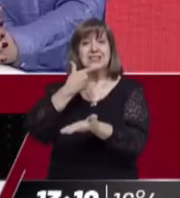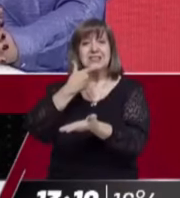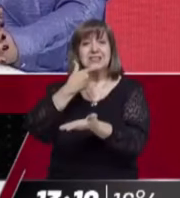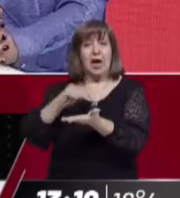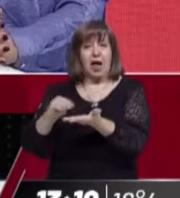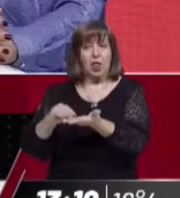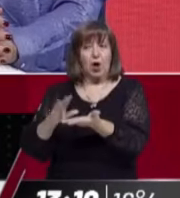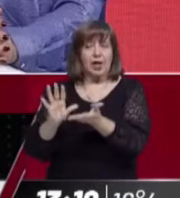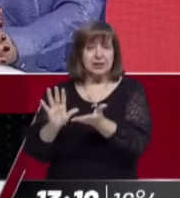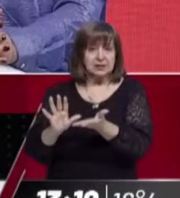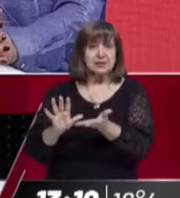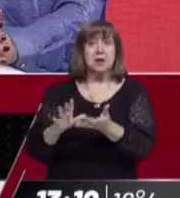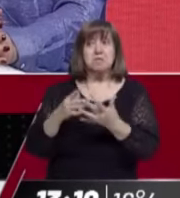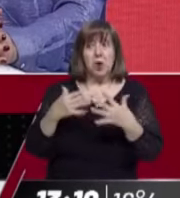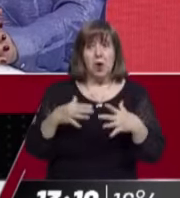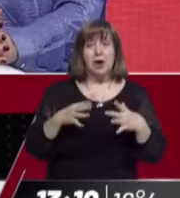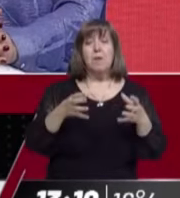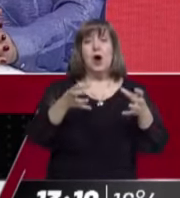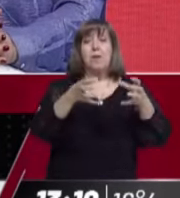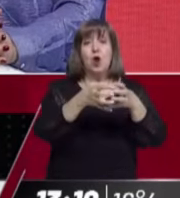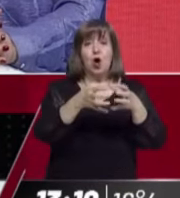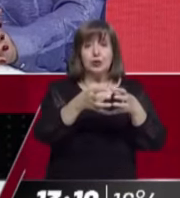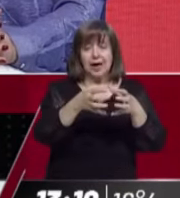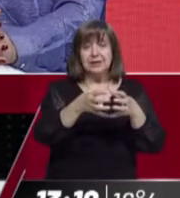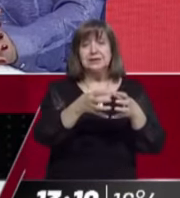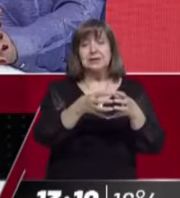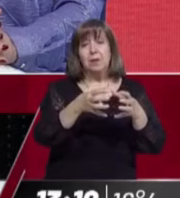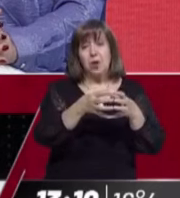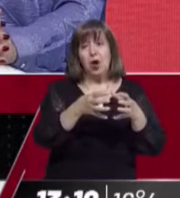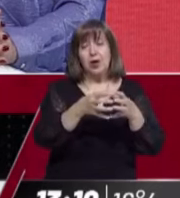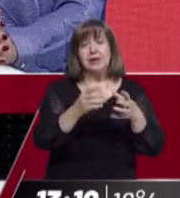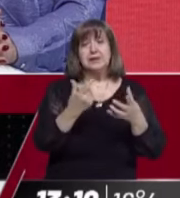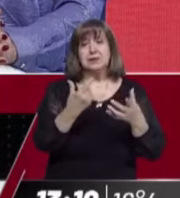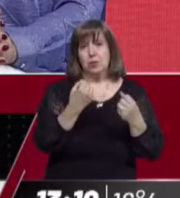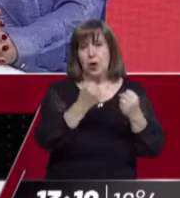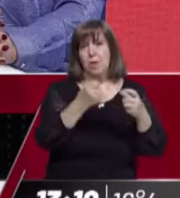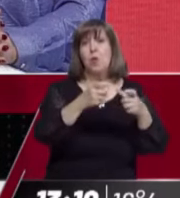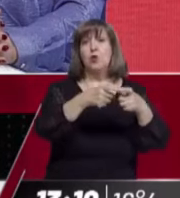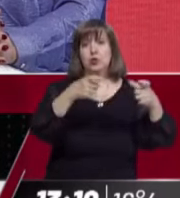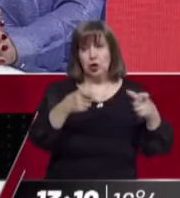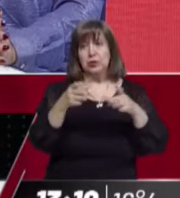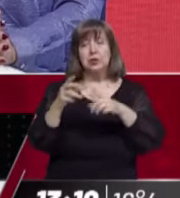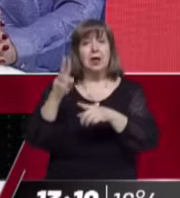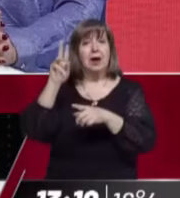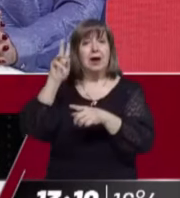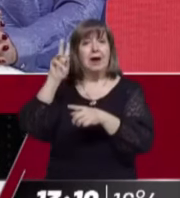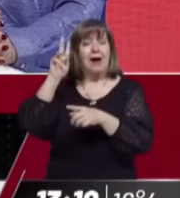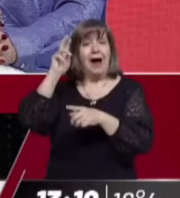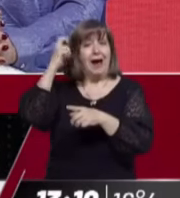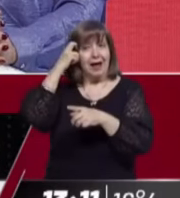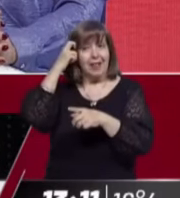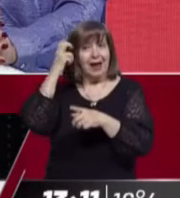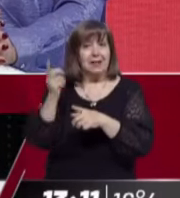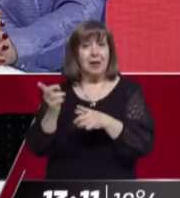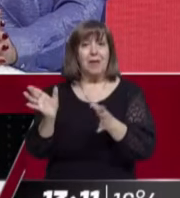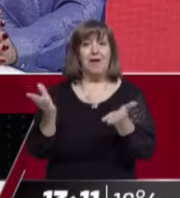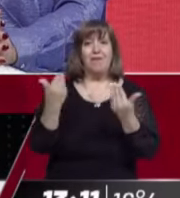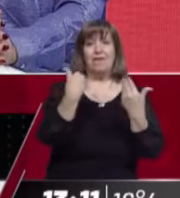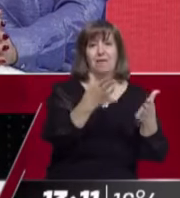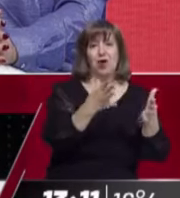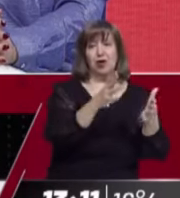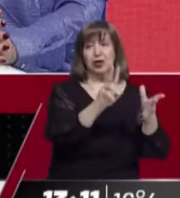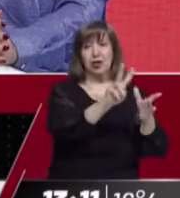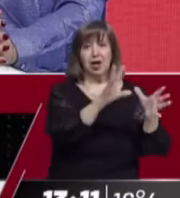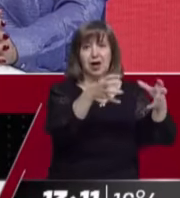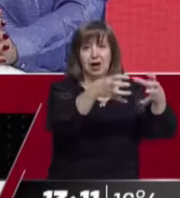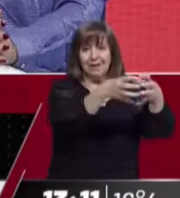fuerte, tiene 30 y pico de senadores, y hay varios senadores radicales que no acompañan, al contrario, acompañan a la oposición. Se abre otra negociación con muy,